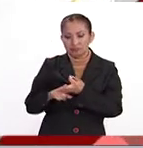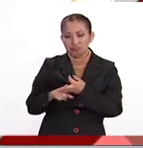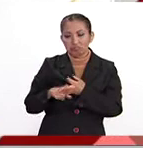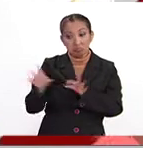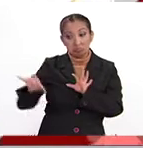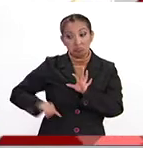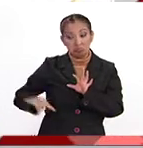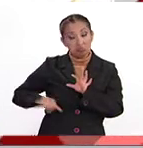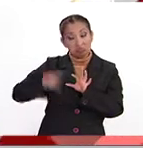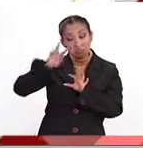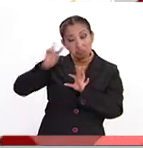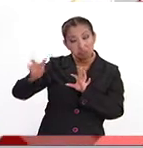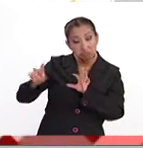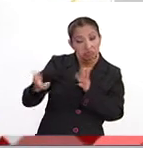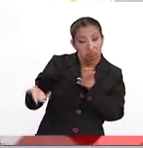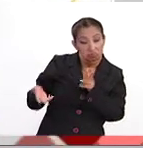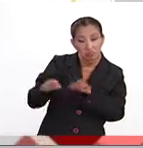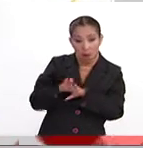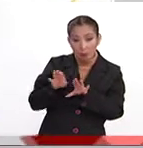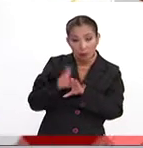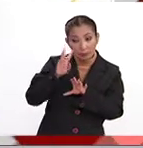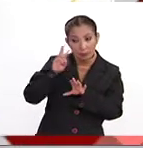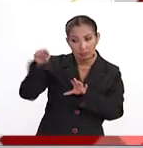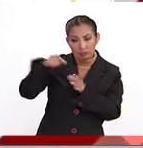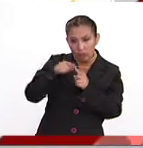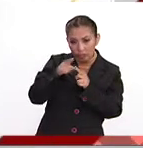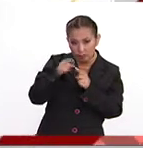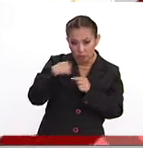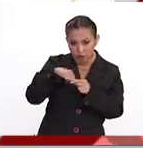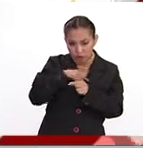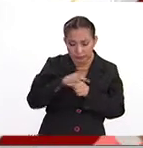parece interesante como destacar dónde estamos.